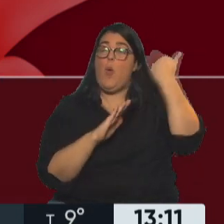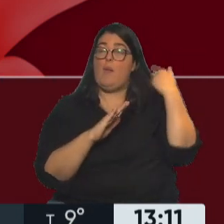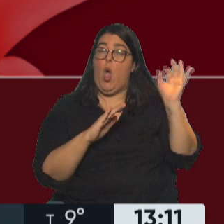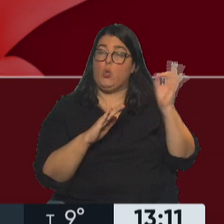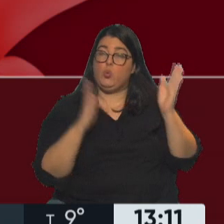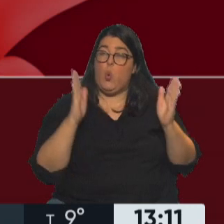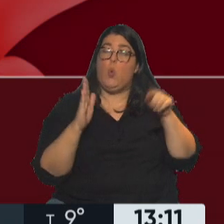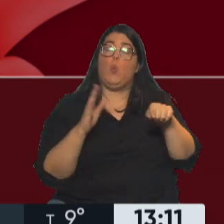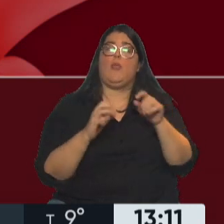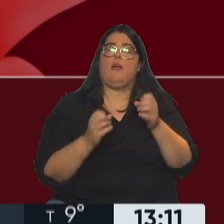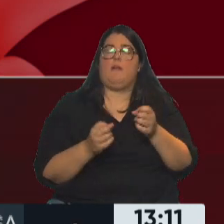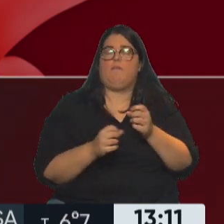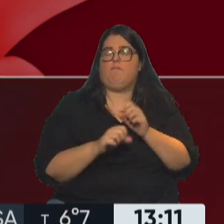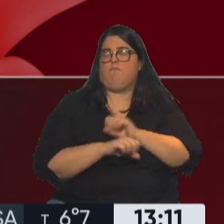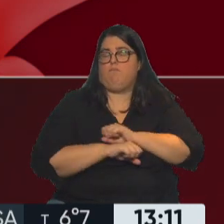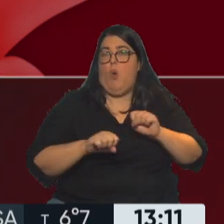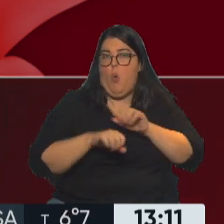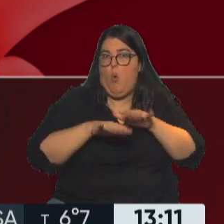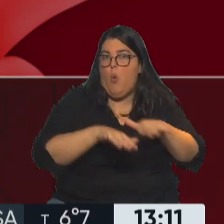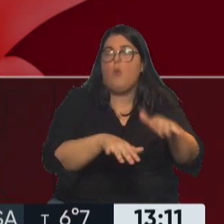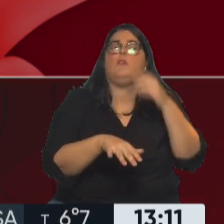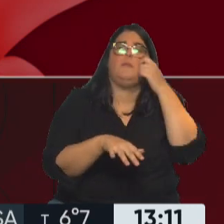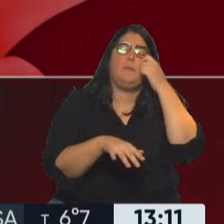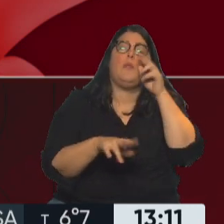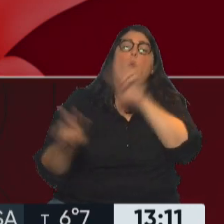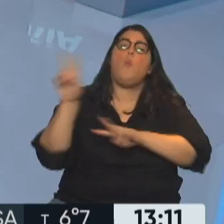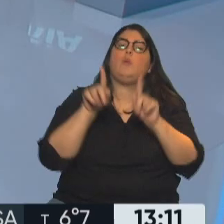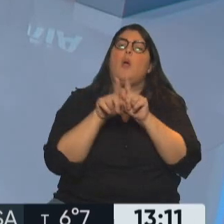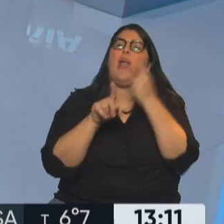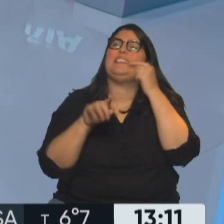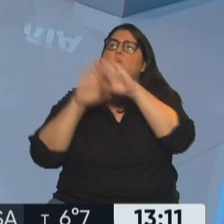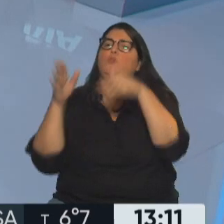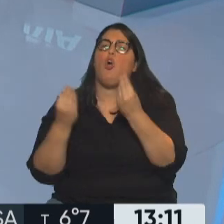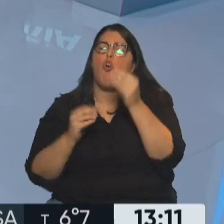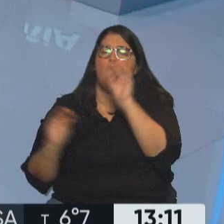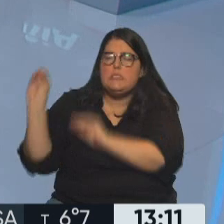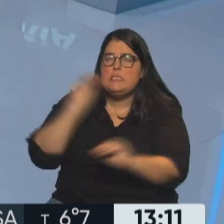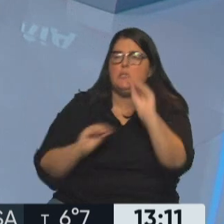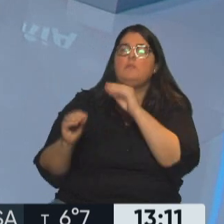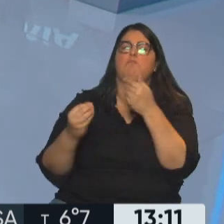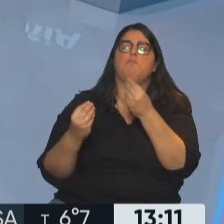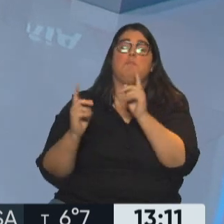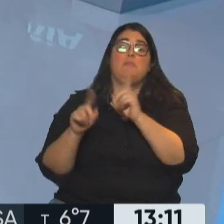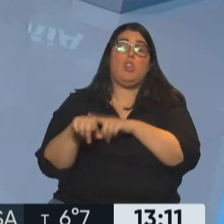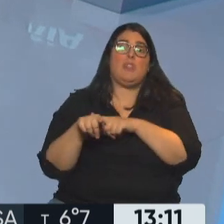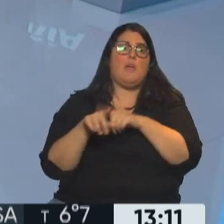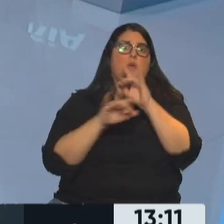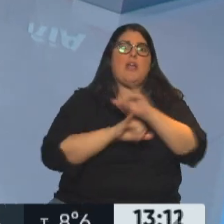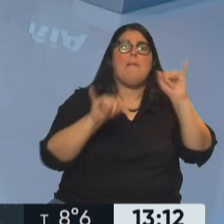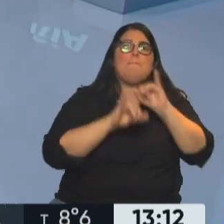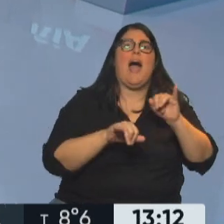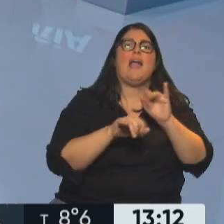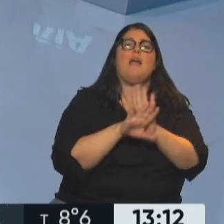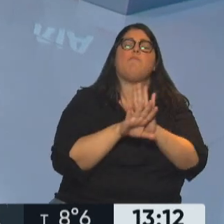2019, y a partir de ahí están como buscando la manera, la ingeniería institucional, mientras avanza la discusión, la campaña por la